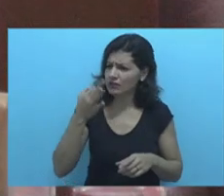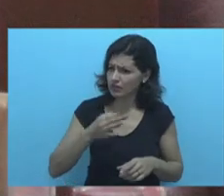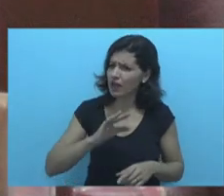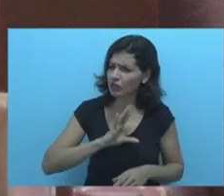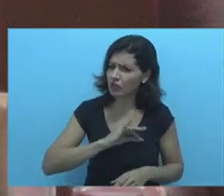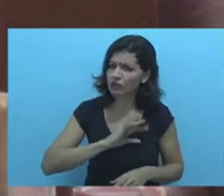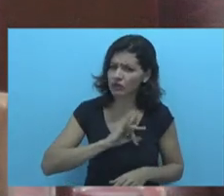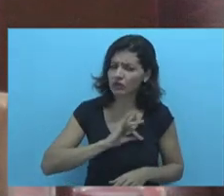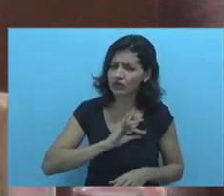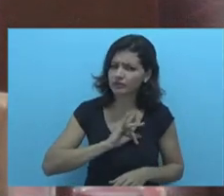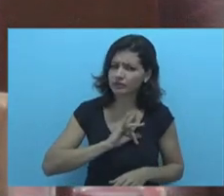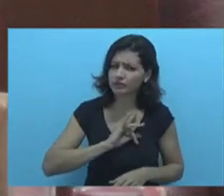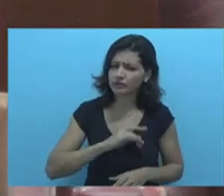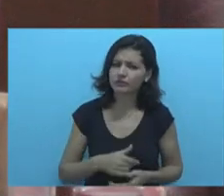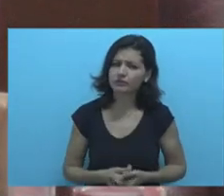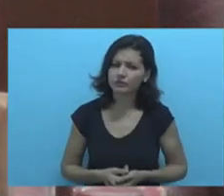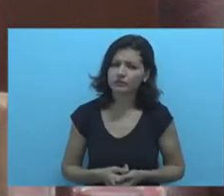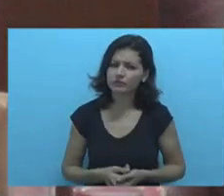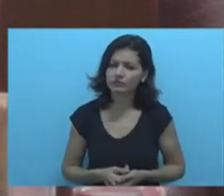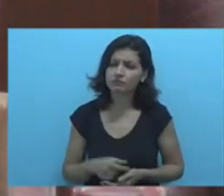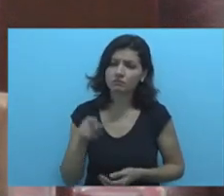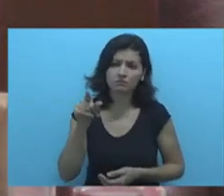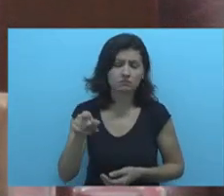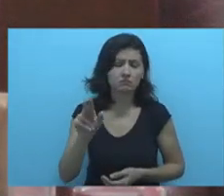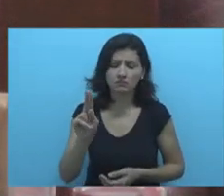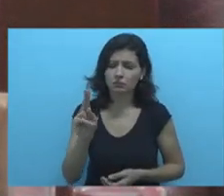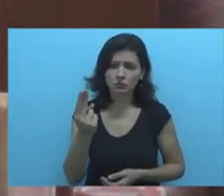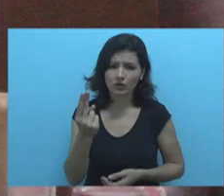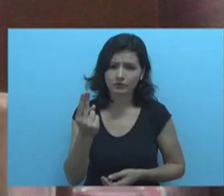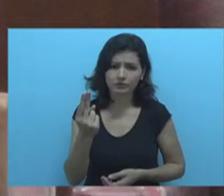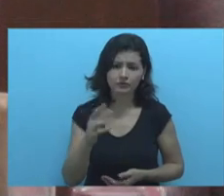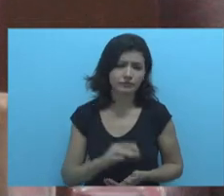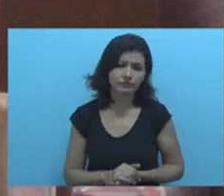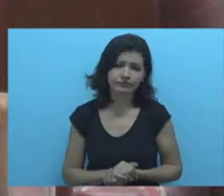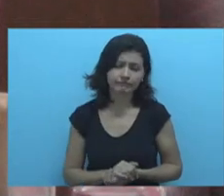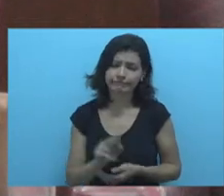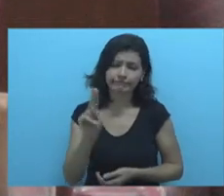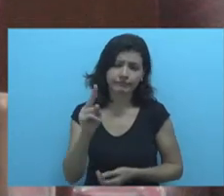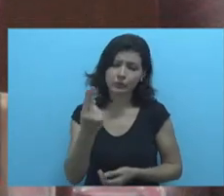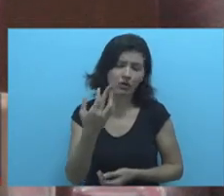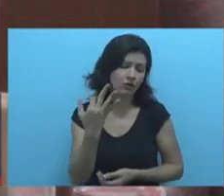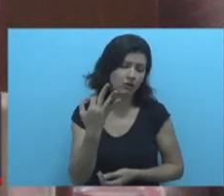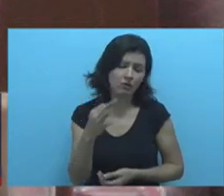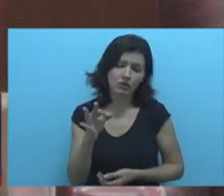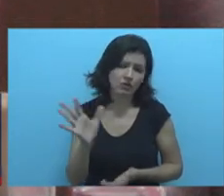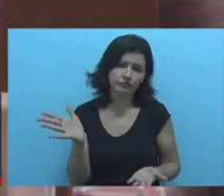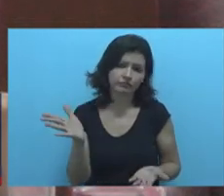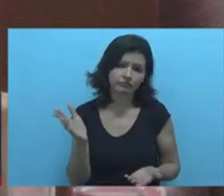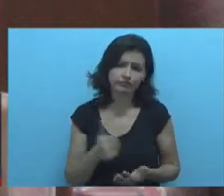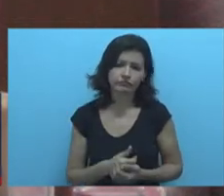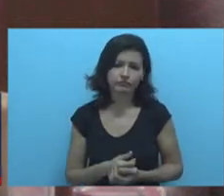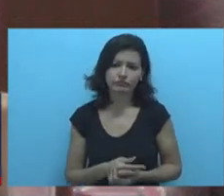absoluta sinceridad. Miguel está ausente. El ausente es único. No se lo puede buscar a